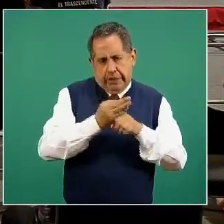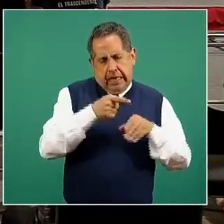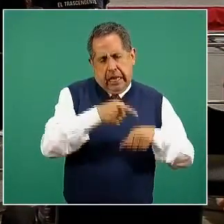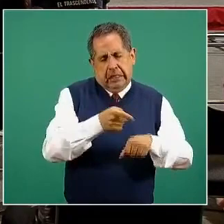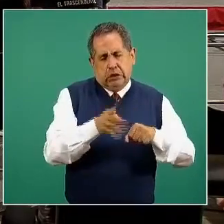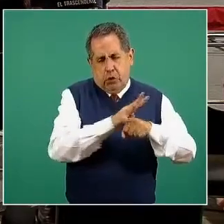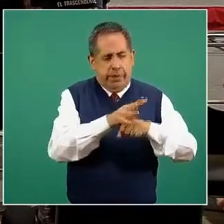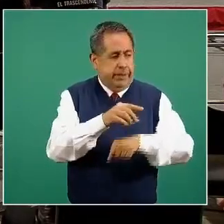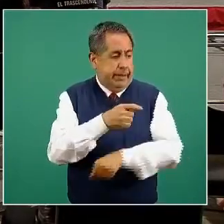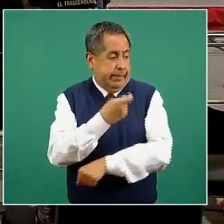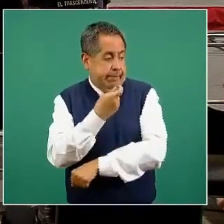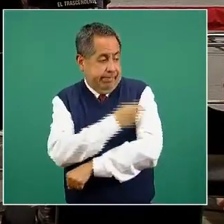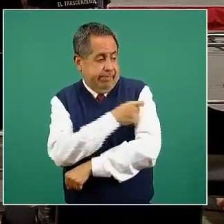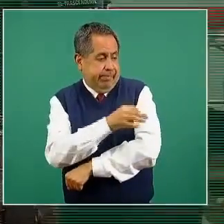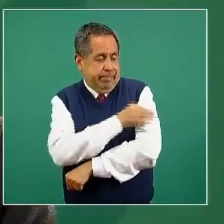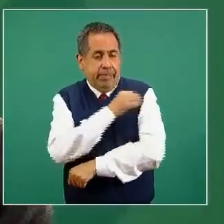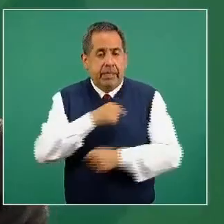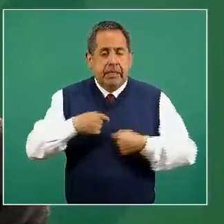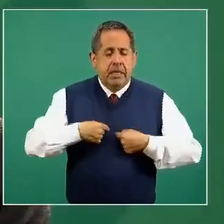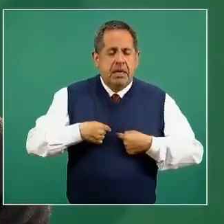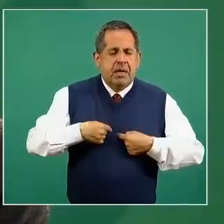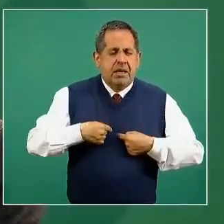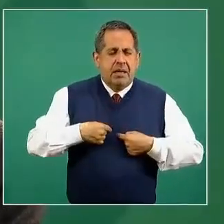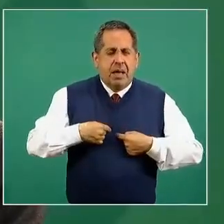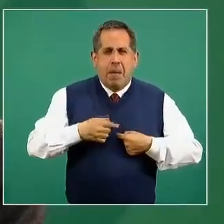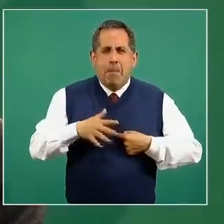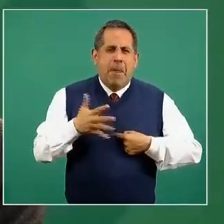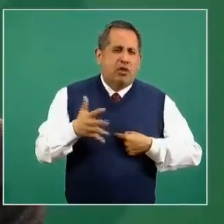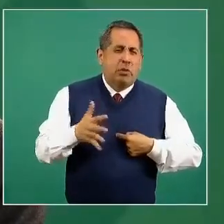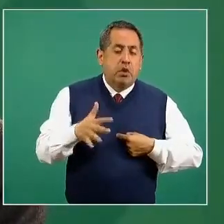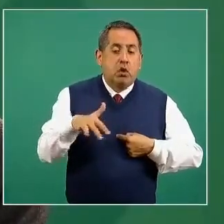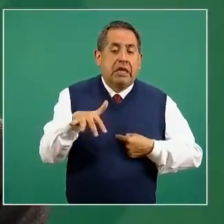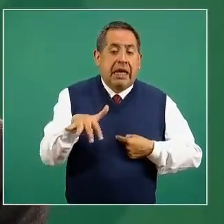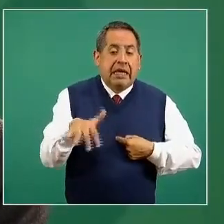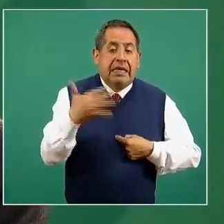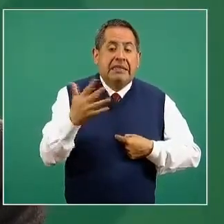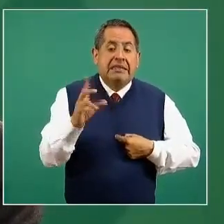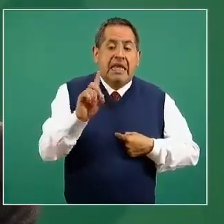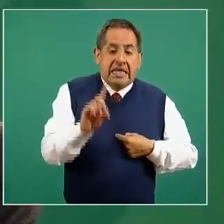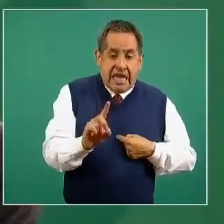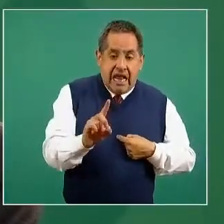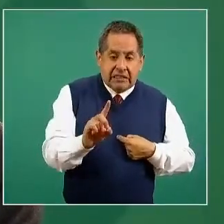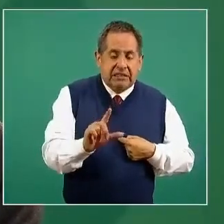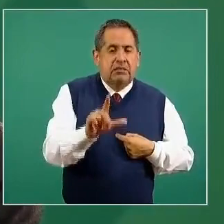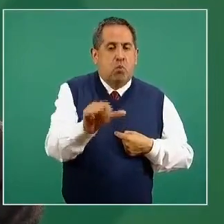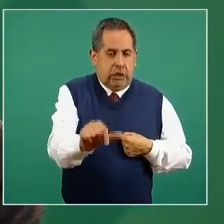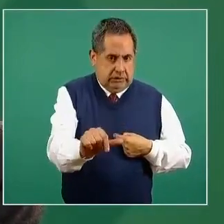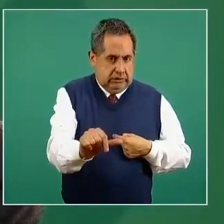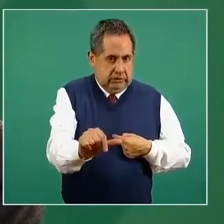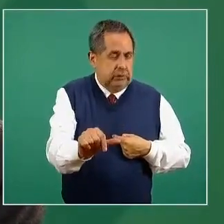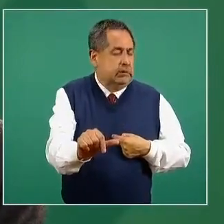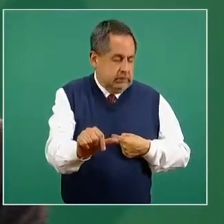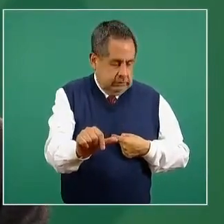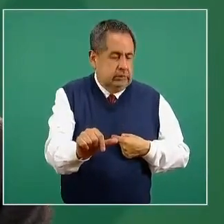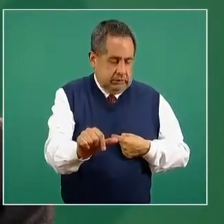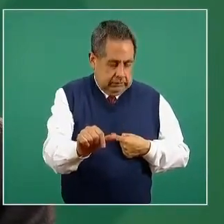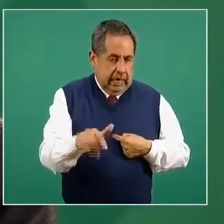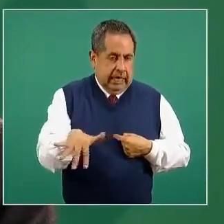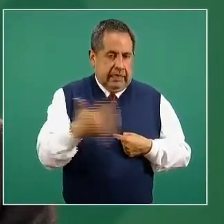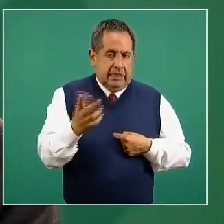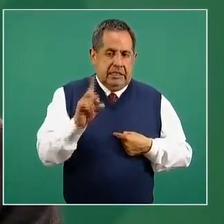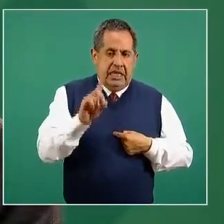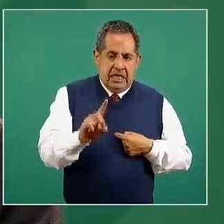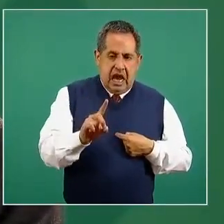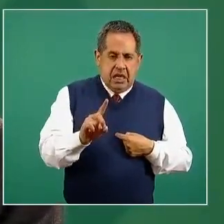SARS-CoV-2, hace efecto en promedio 15 días después de que ha sido administrada. Y en 15